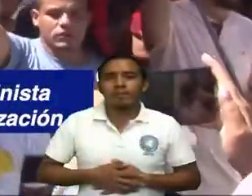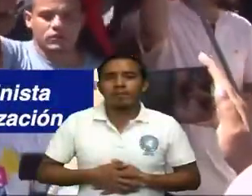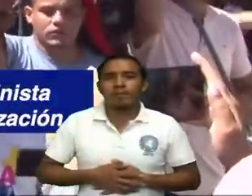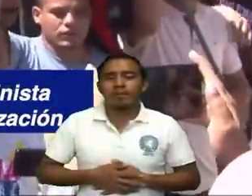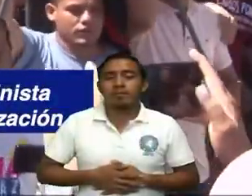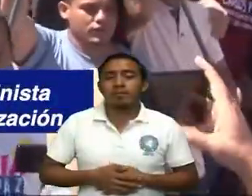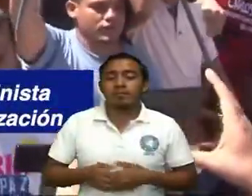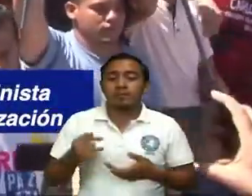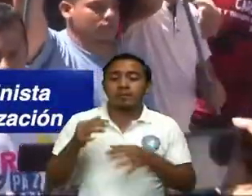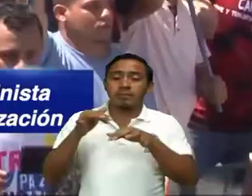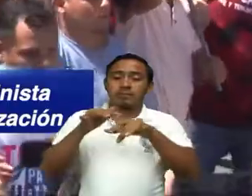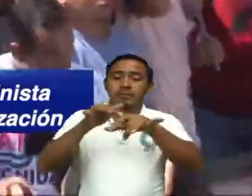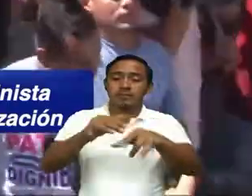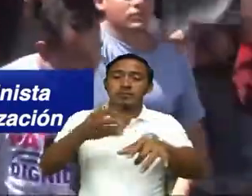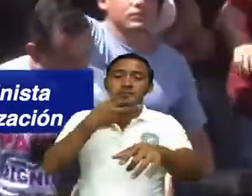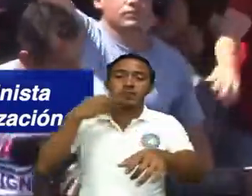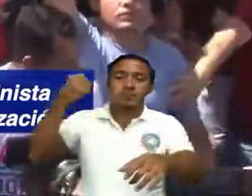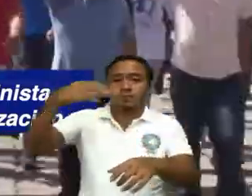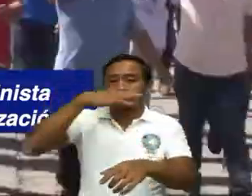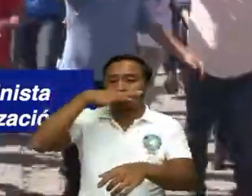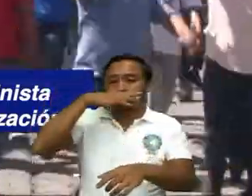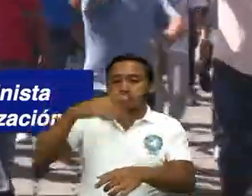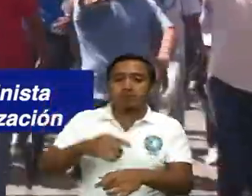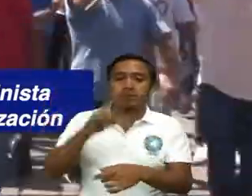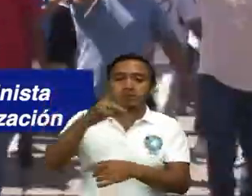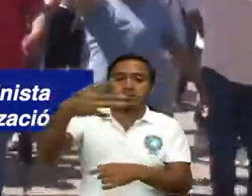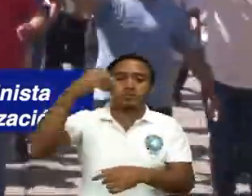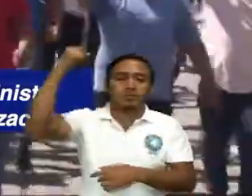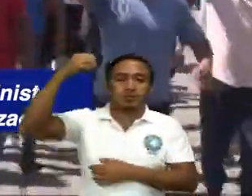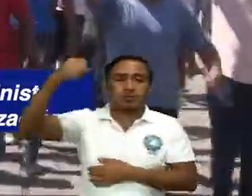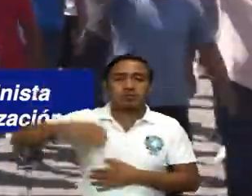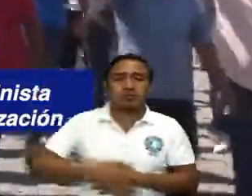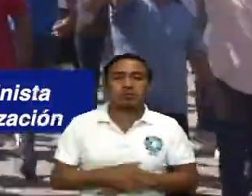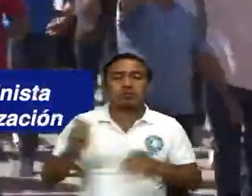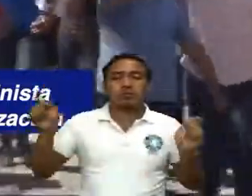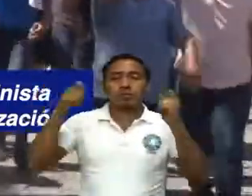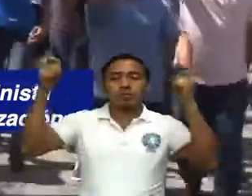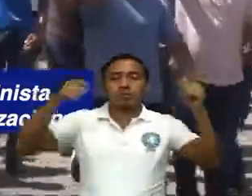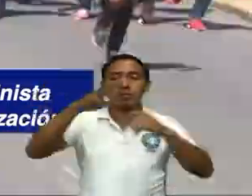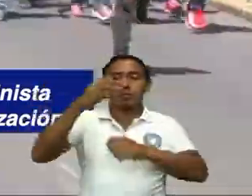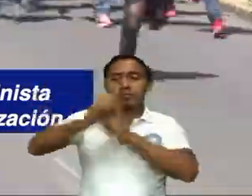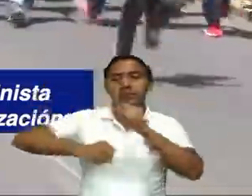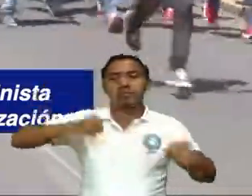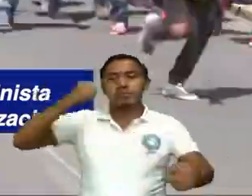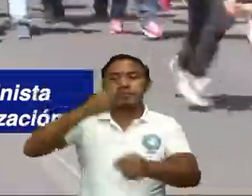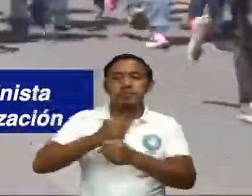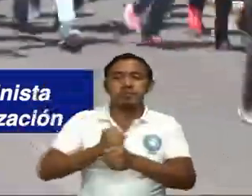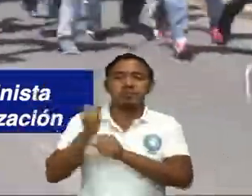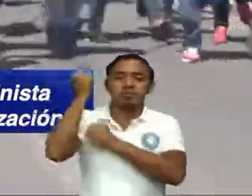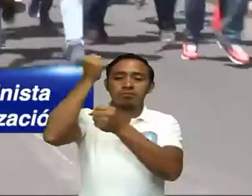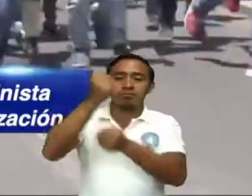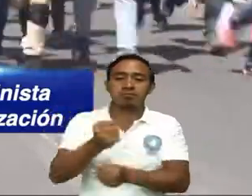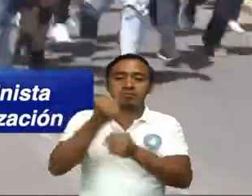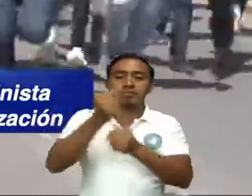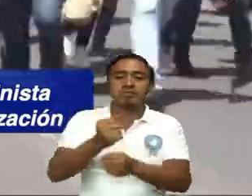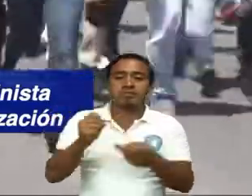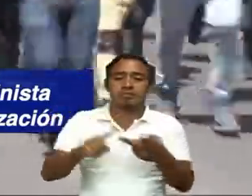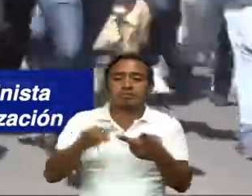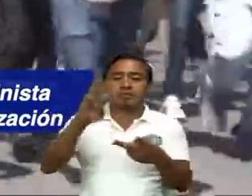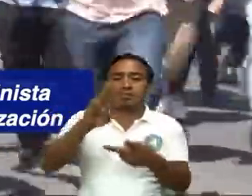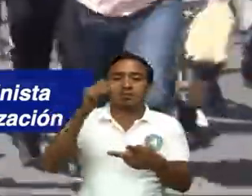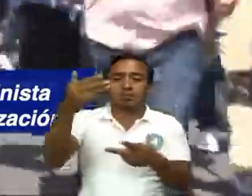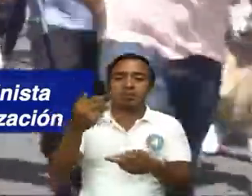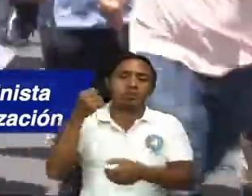Con una caminata Juventud Sandinista 19 de julio. Celebra su 40 aniversario de fundación y el